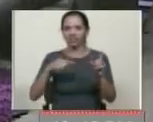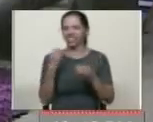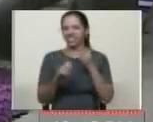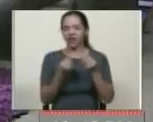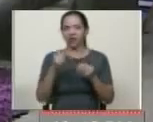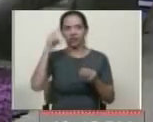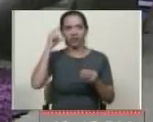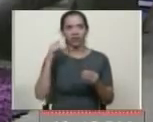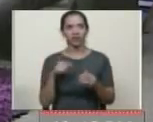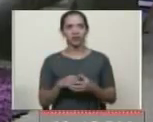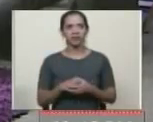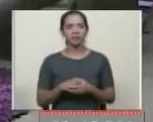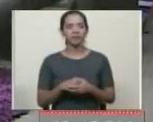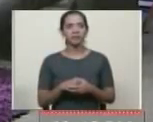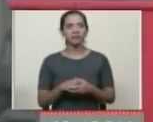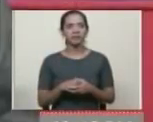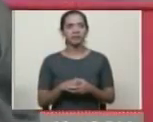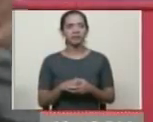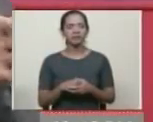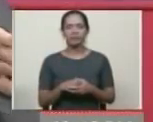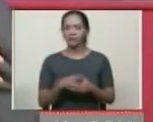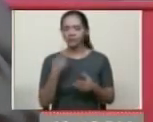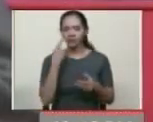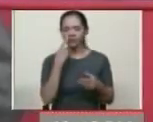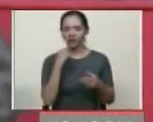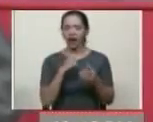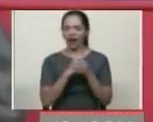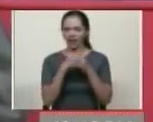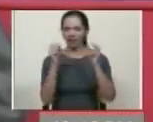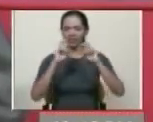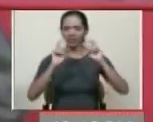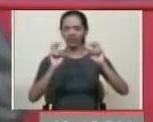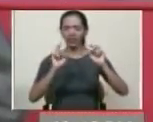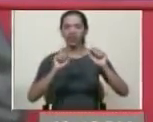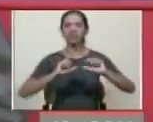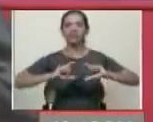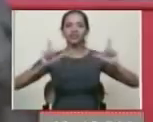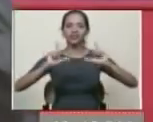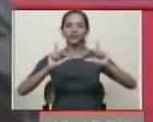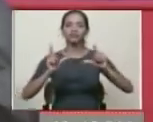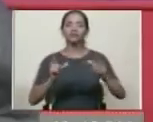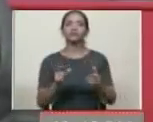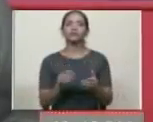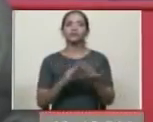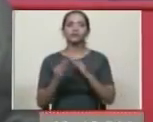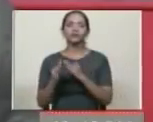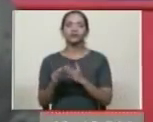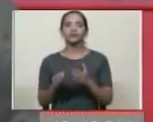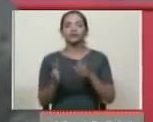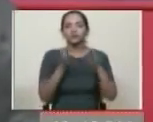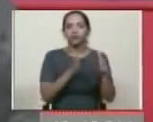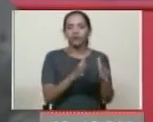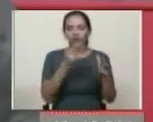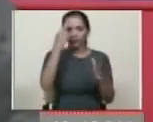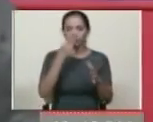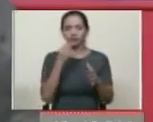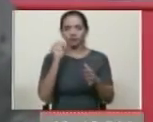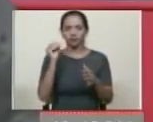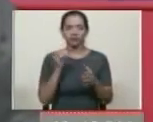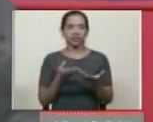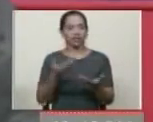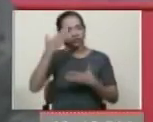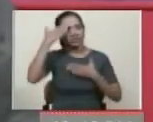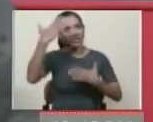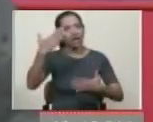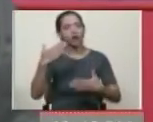tema de las radios comunitarias fue efectiva. Donde yo vivo, al lado está la radio comunitaria de Carrizal. Un saludo a todos los compañeros de allá, Juan